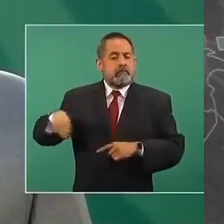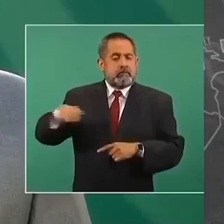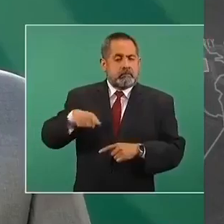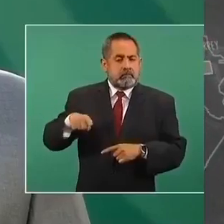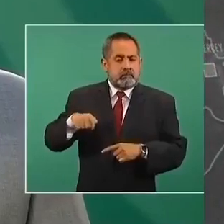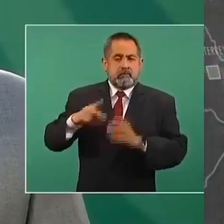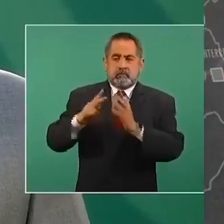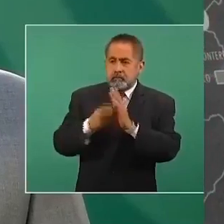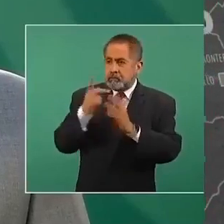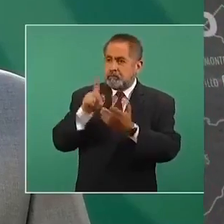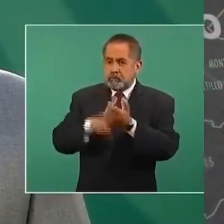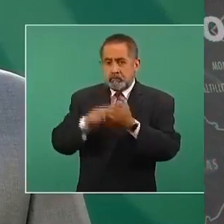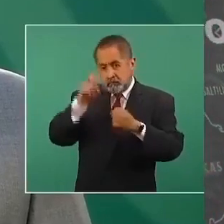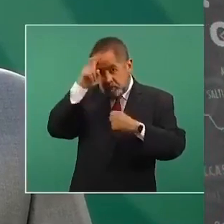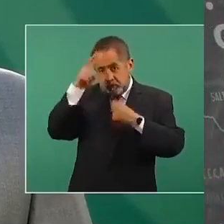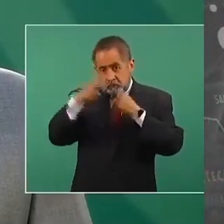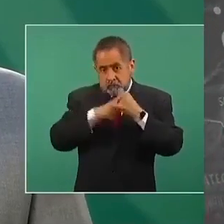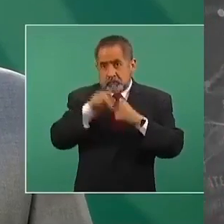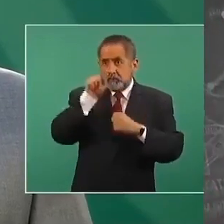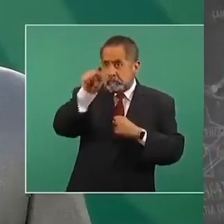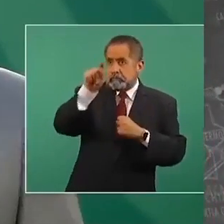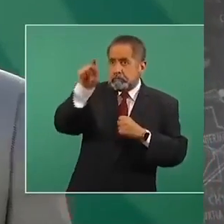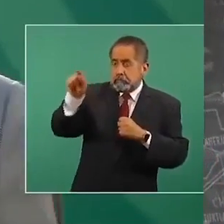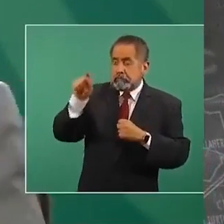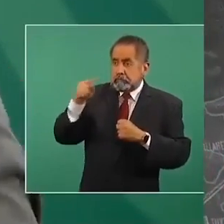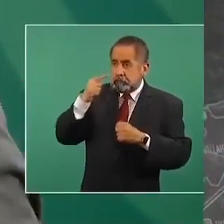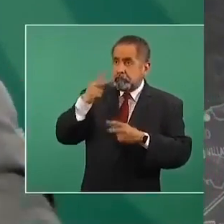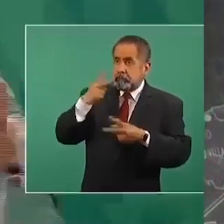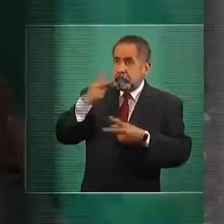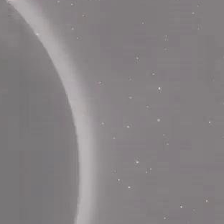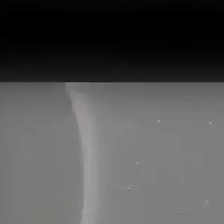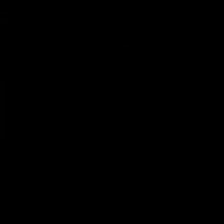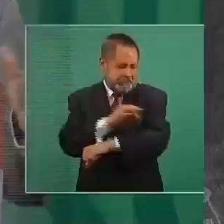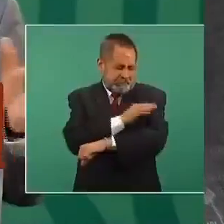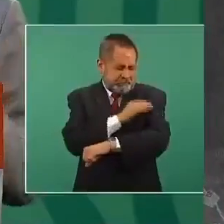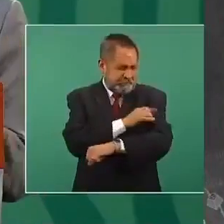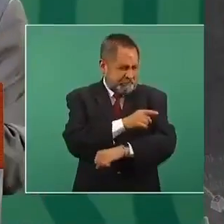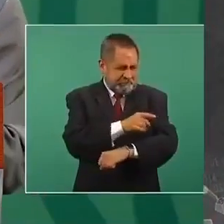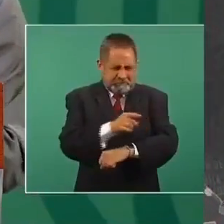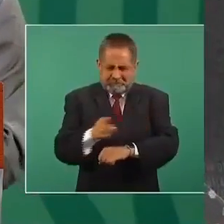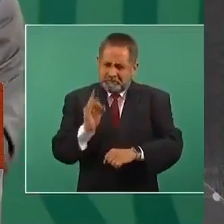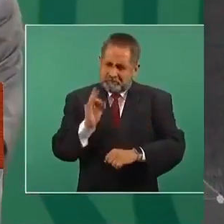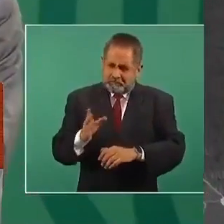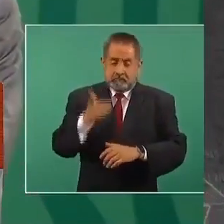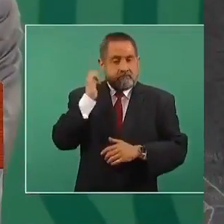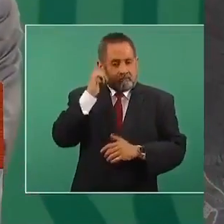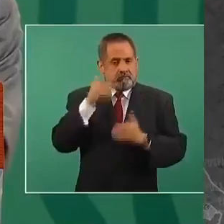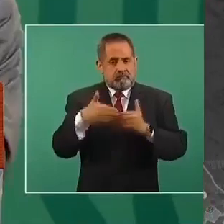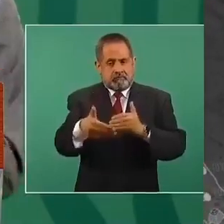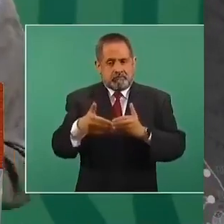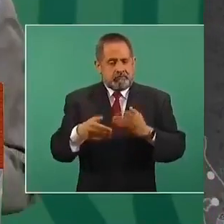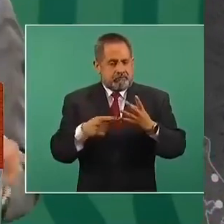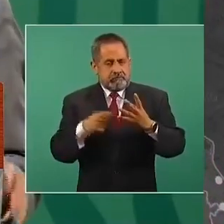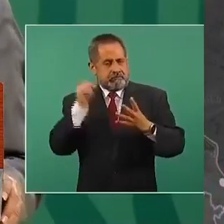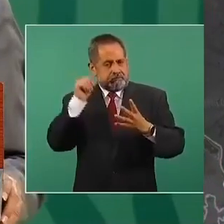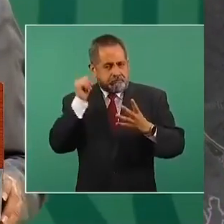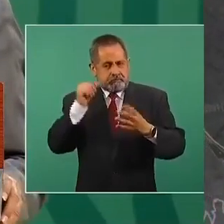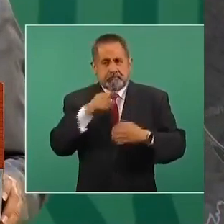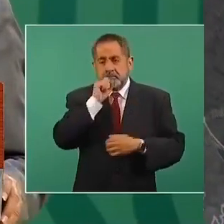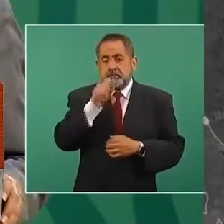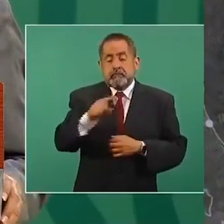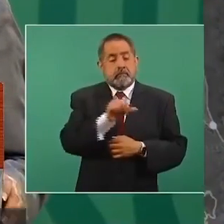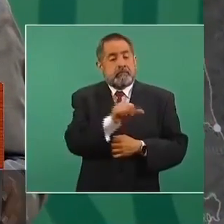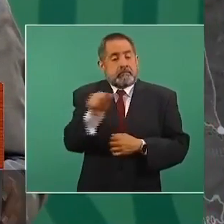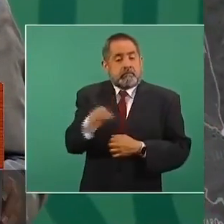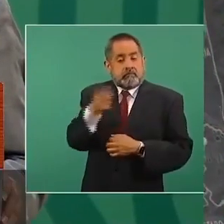pueden retrasarse más el retorno a las aulas. También ir avanzando en la vacunación de